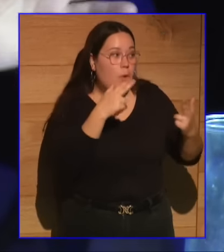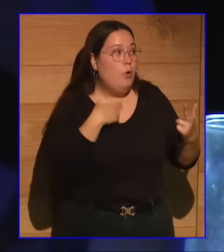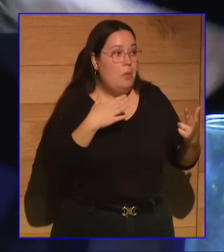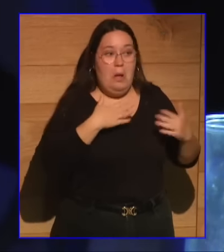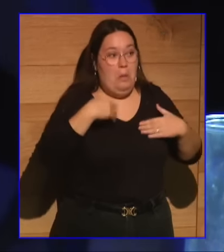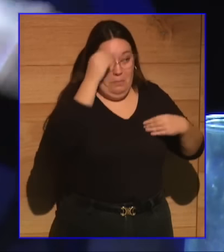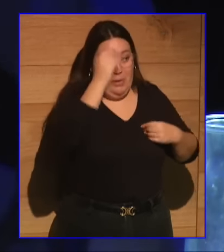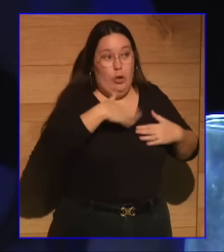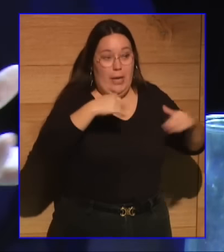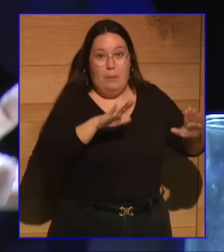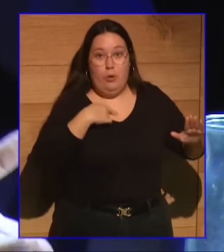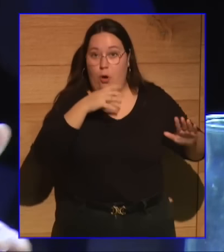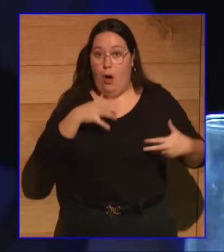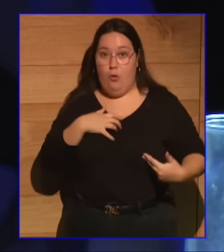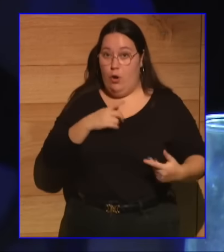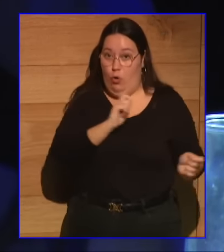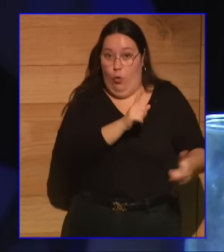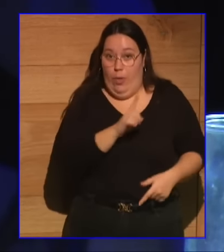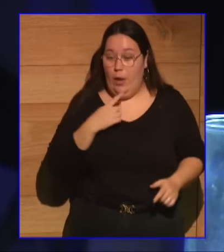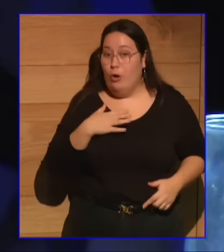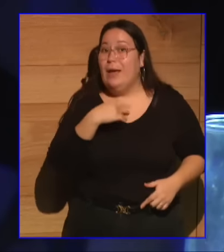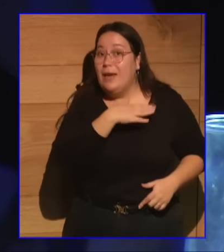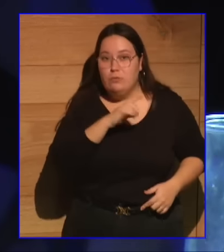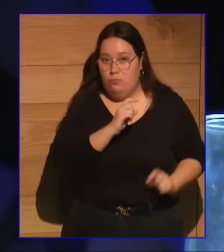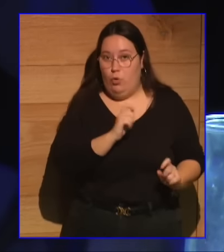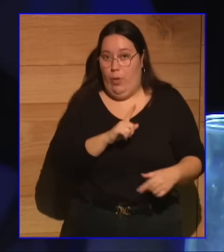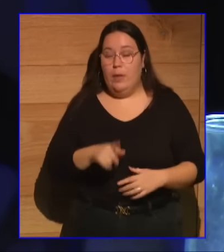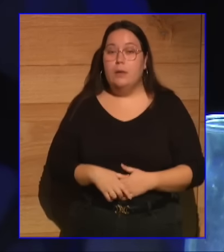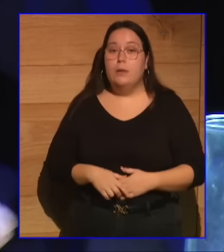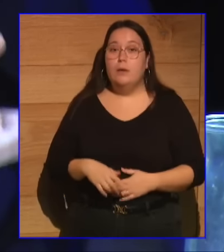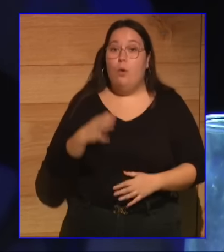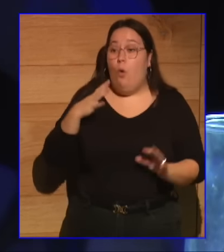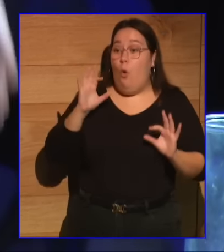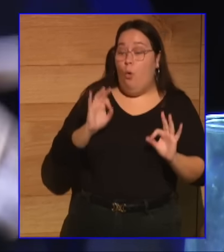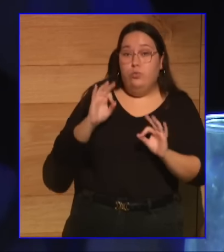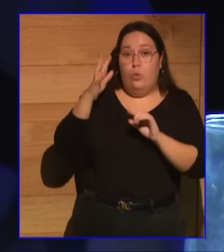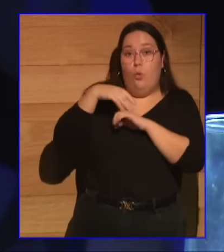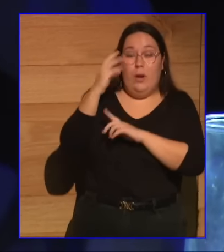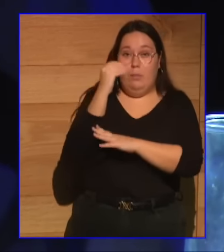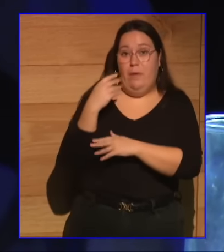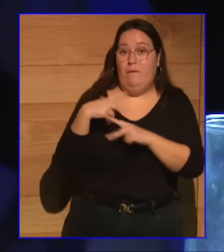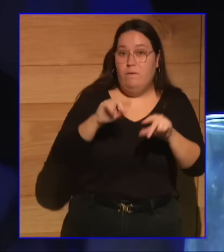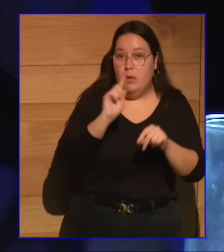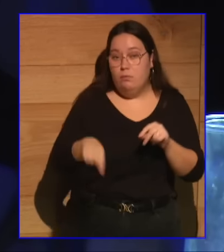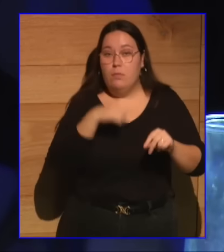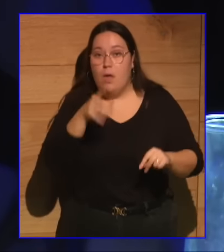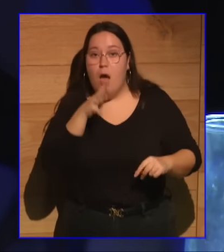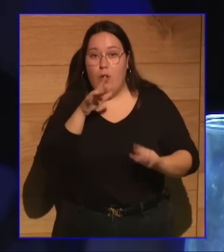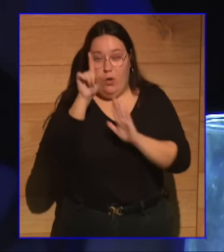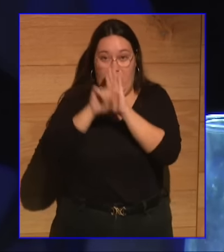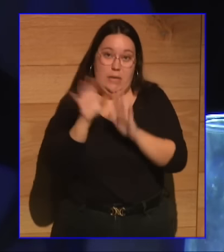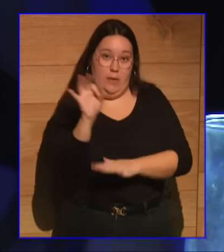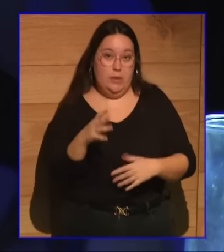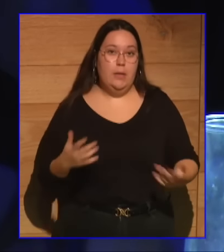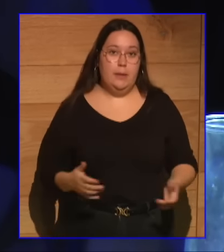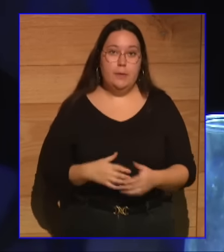os dé la gana, pues ahora que no. Ahora no os voy a dar eso, ¿no? O sea, recién salido de Parque Jurásico, de repente, ¡pum!, aterriza con esto, ¿no? Con